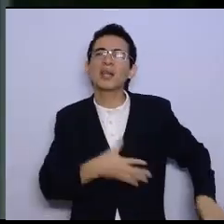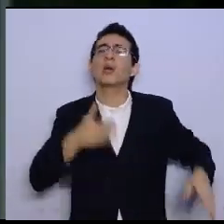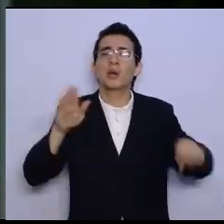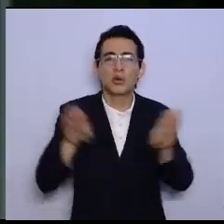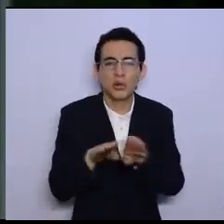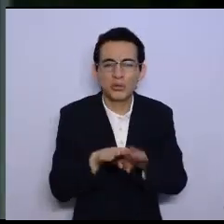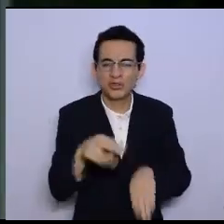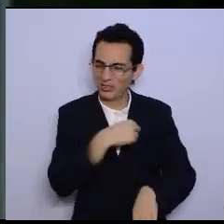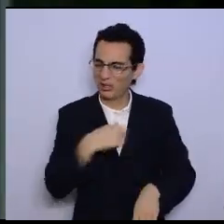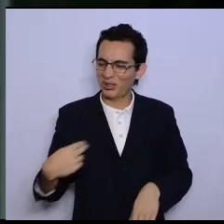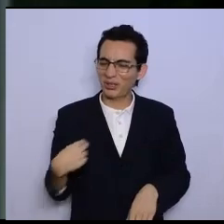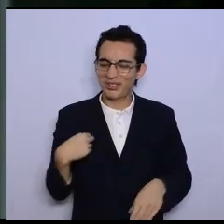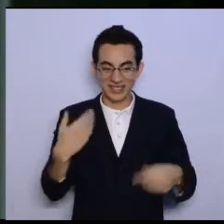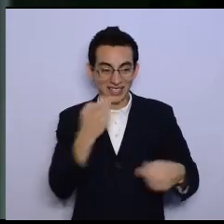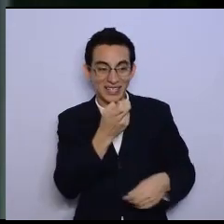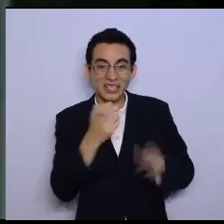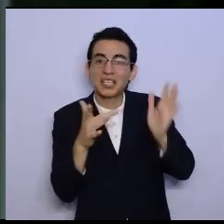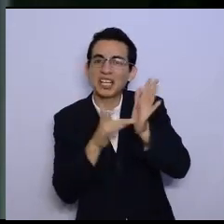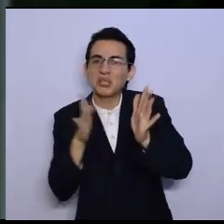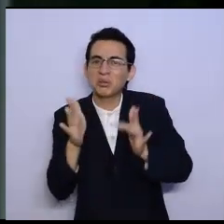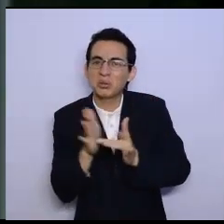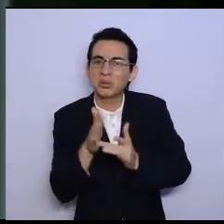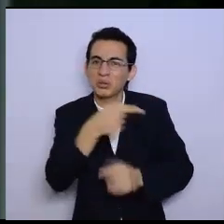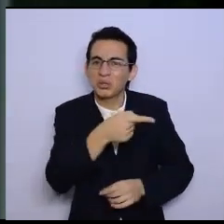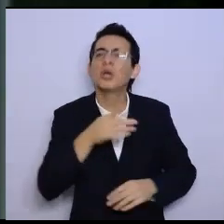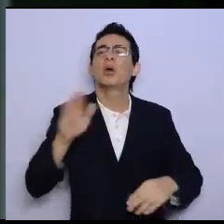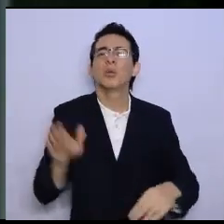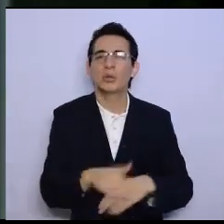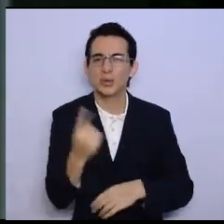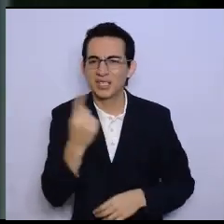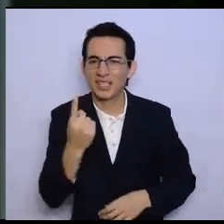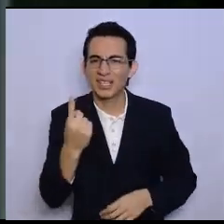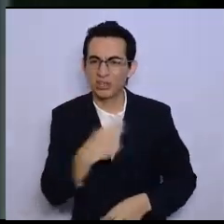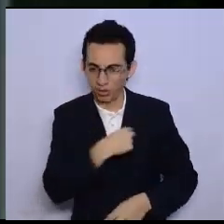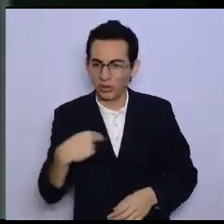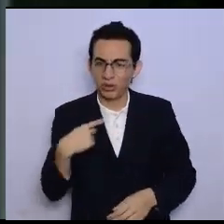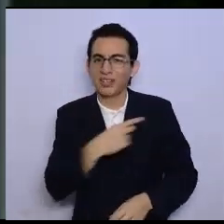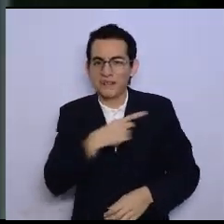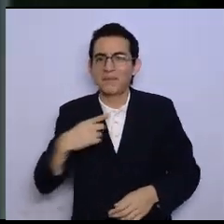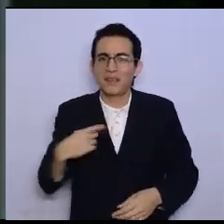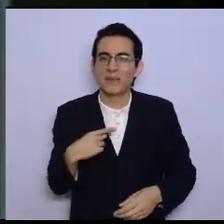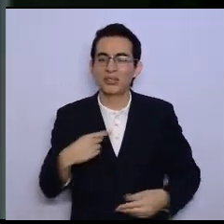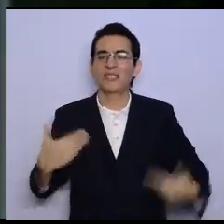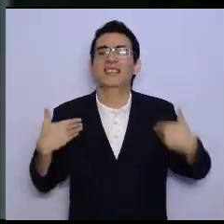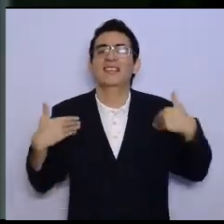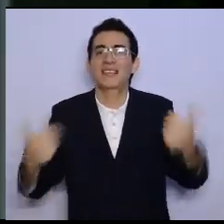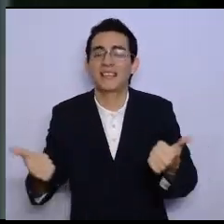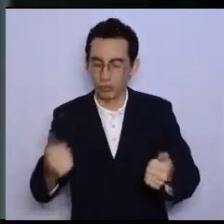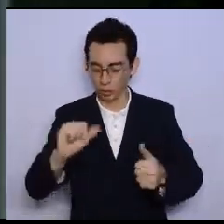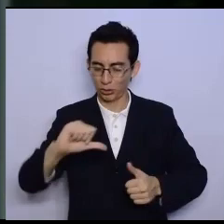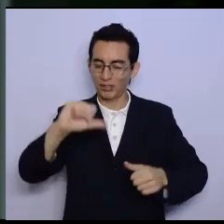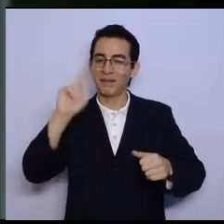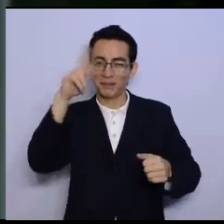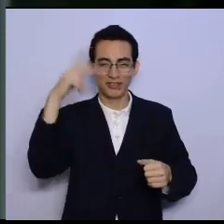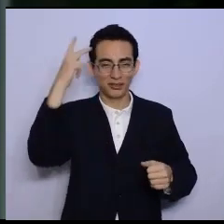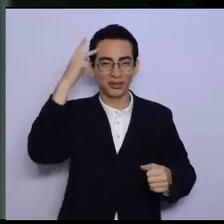entender esa pregunta de Jesús? ¿Bajo qué contexto debemos de entenderlo? Lo voy a explicar.